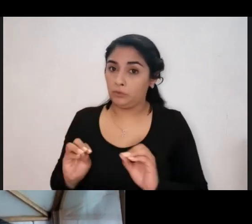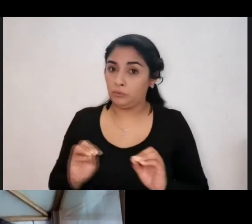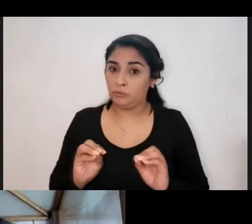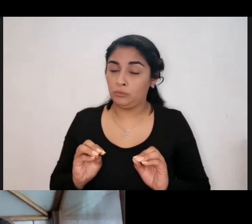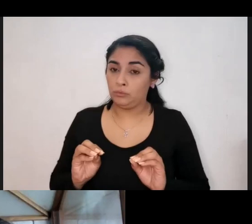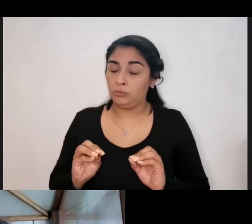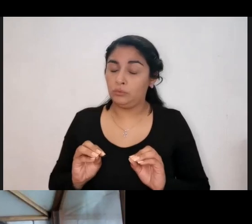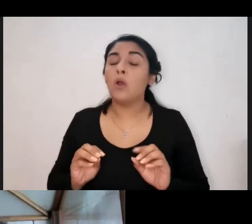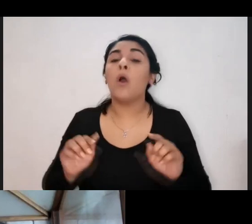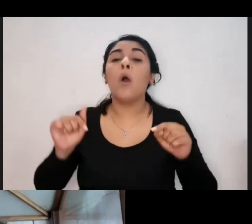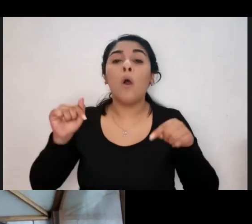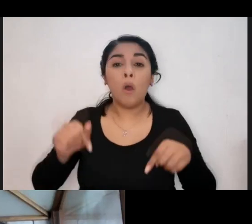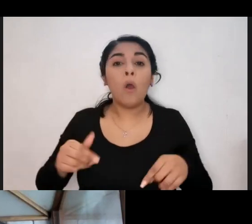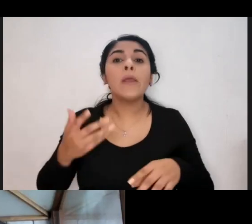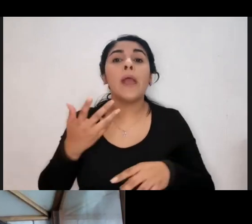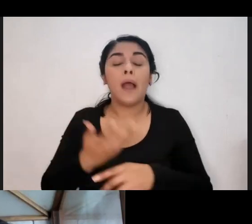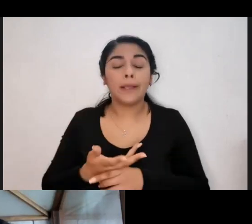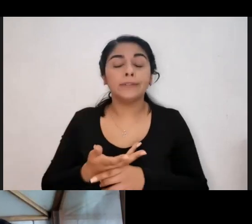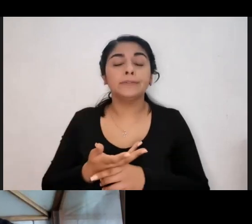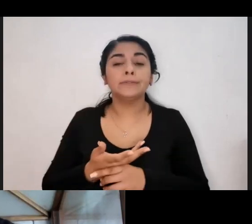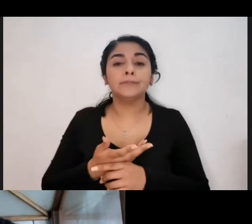hoy día